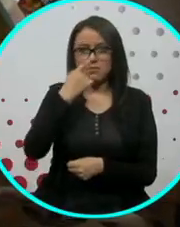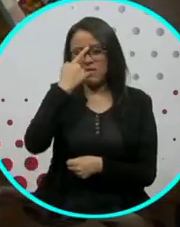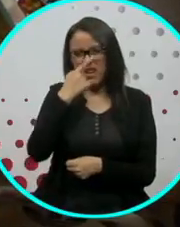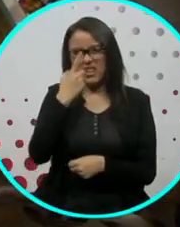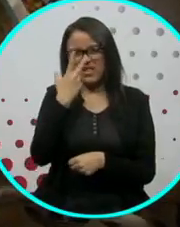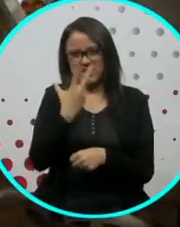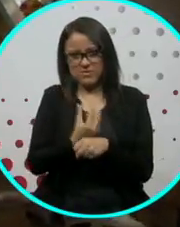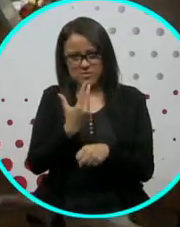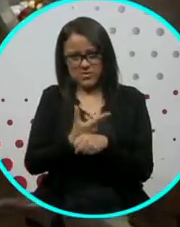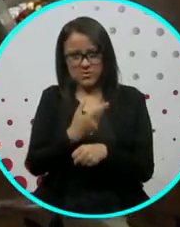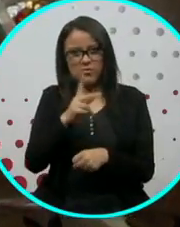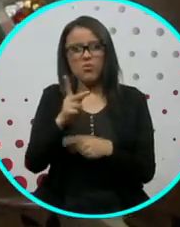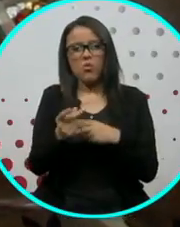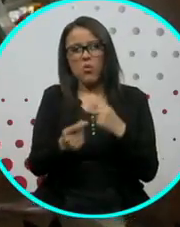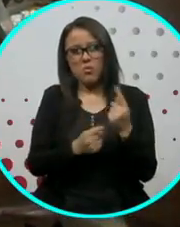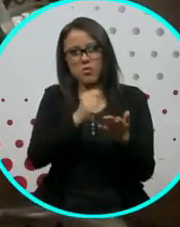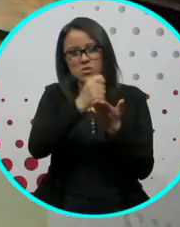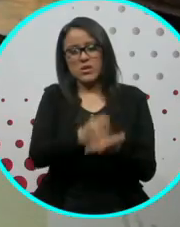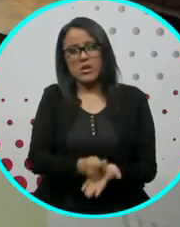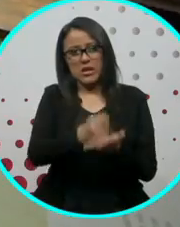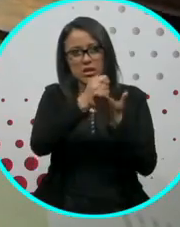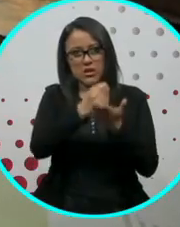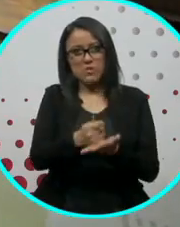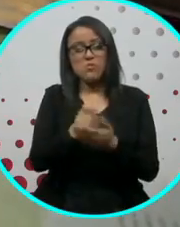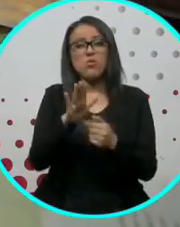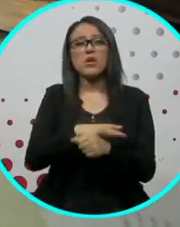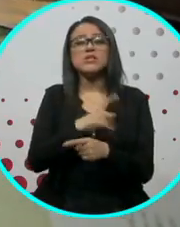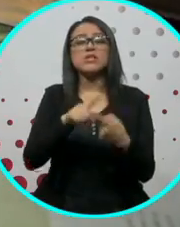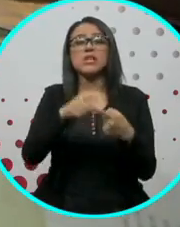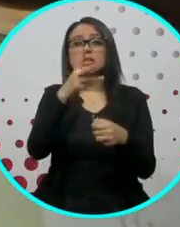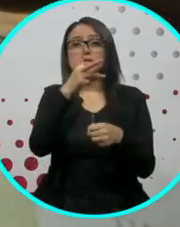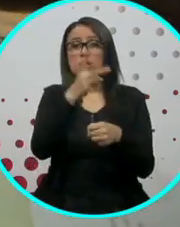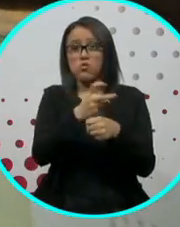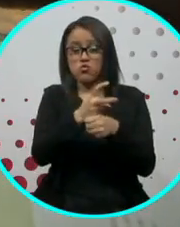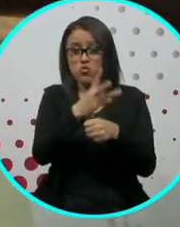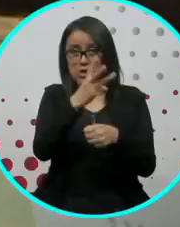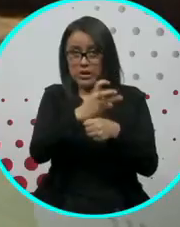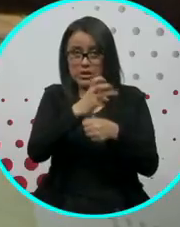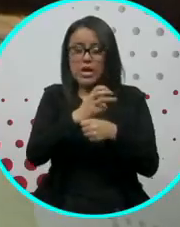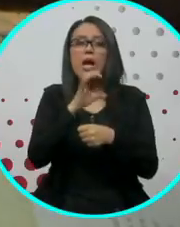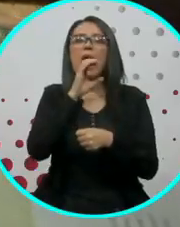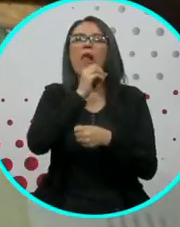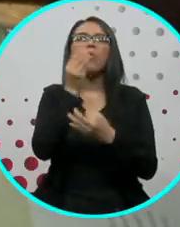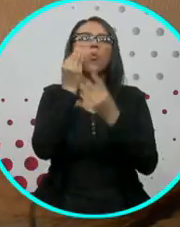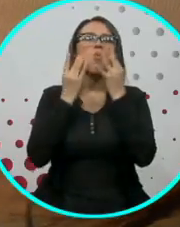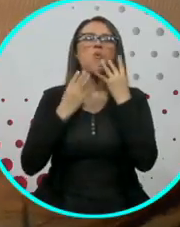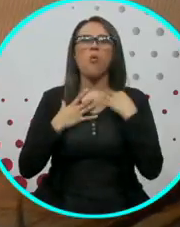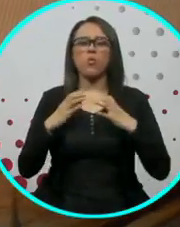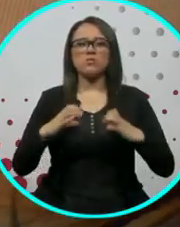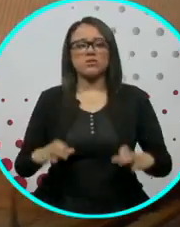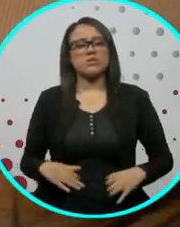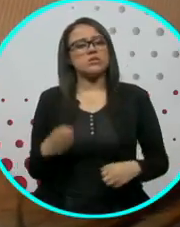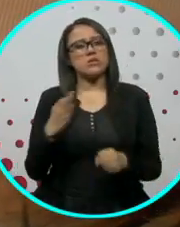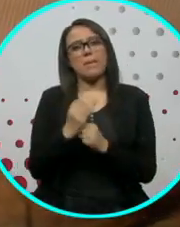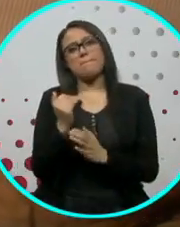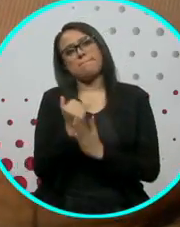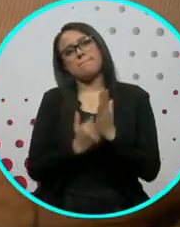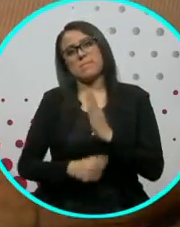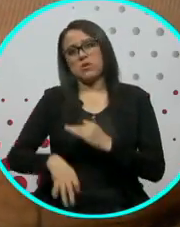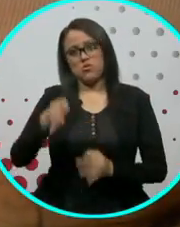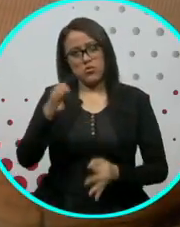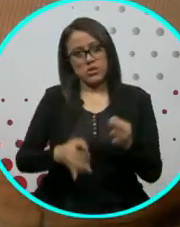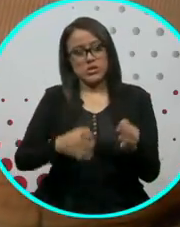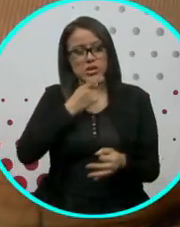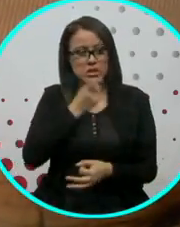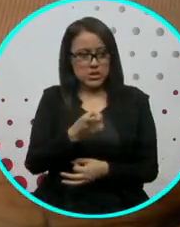de los daños para la recuperación de las quemaduras de segundo y tercer grado de su hija es mucho menor de la que el juez dictó y, por